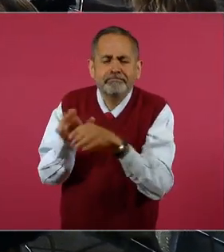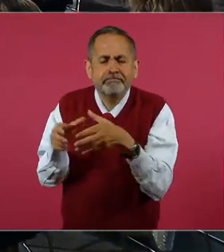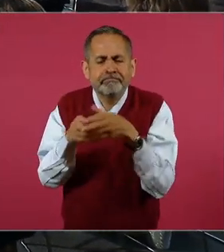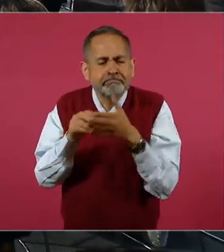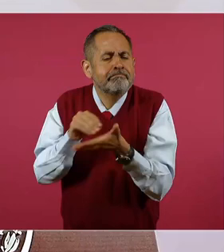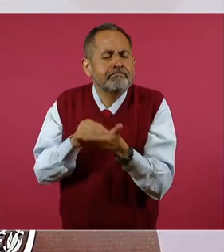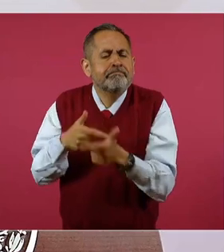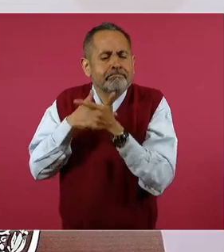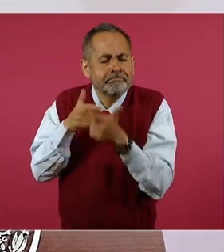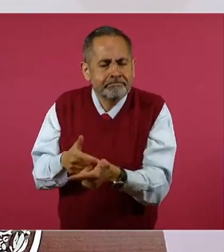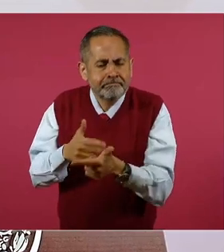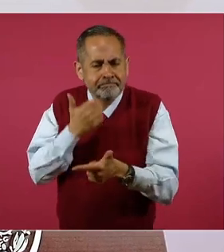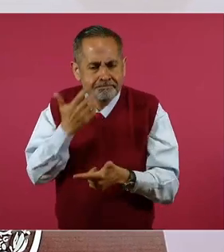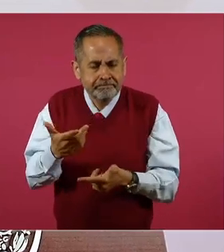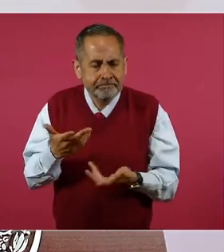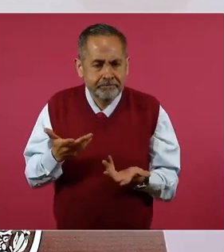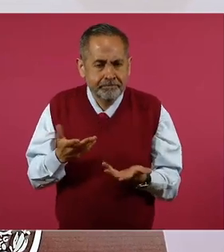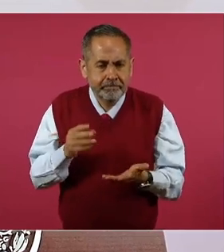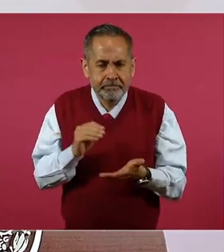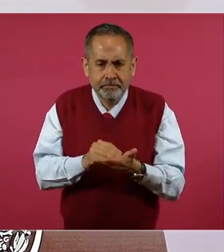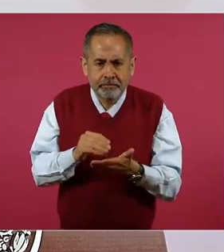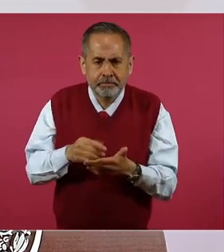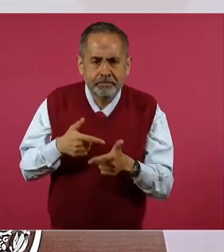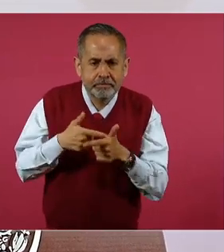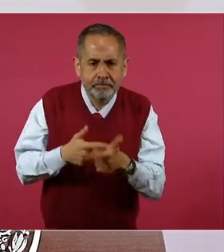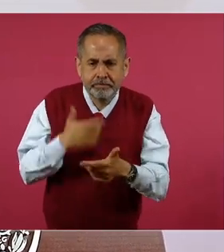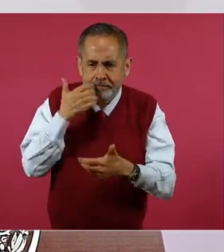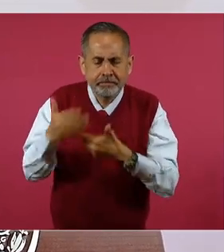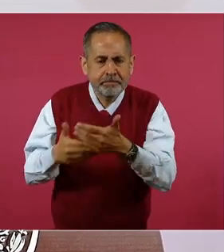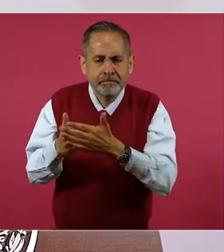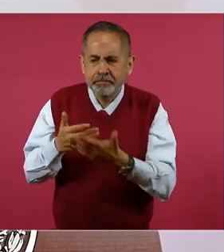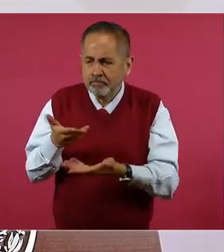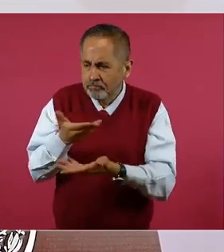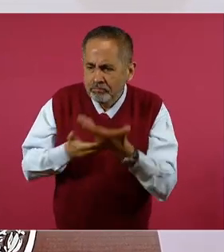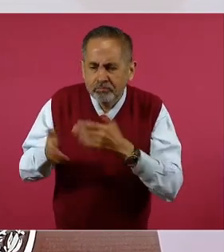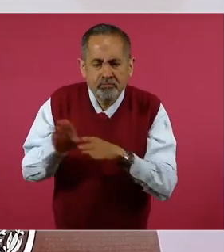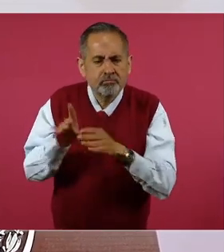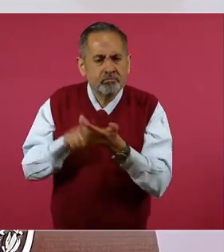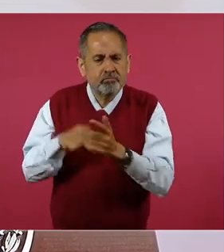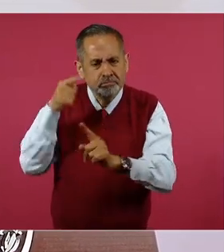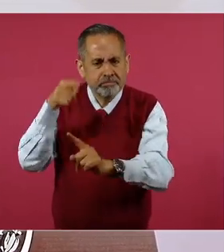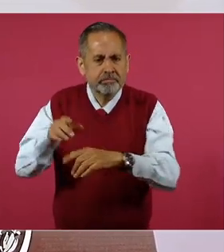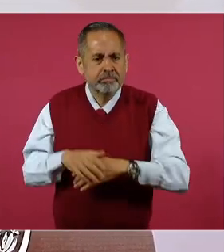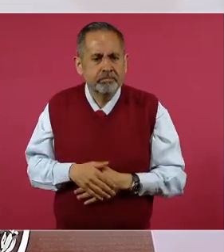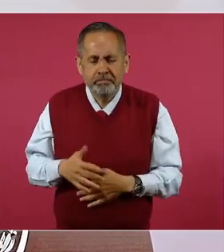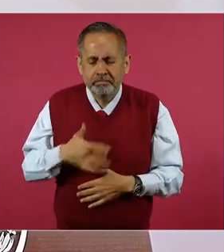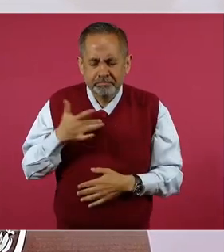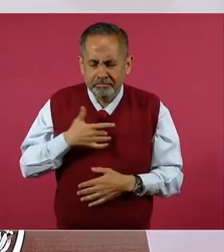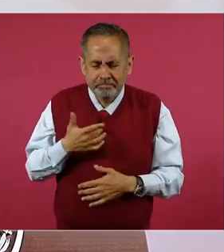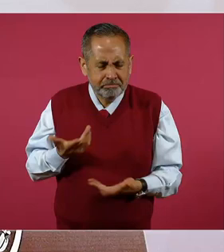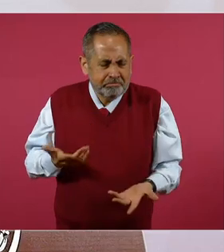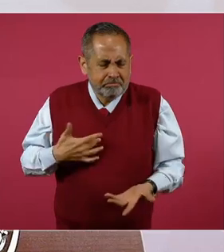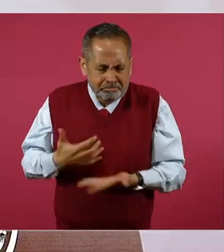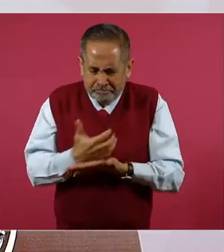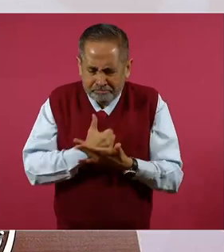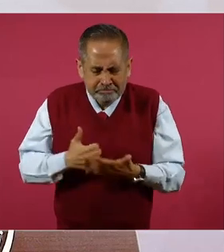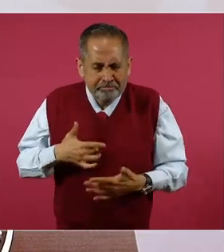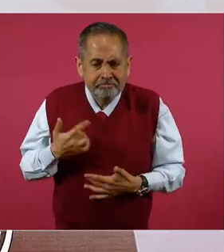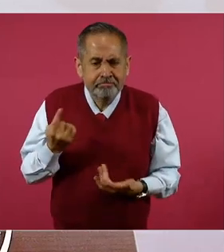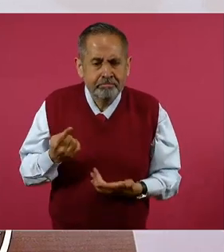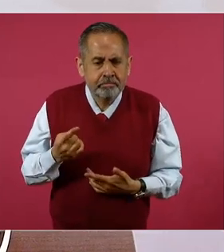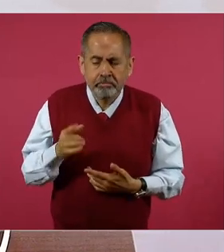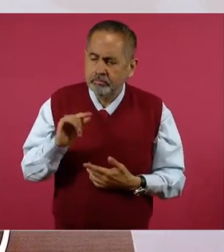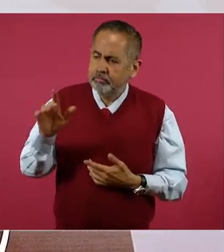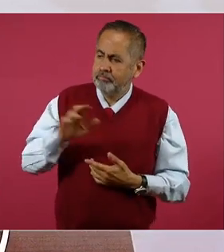quieren seguir sirviendo. ¿Y cuál es la recompensa? Bueno, el